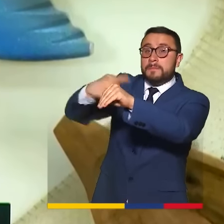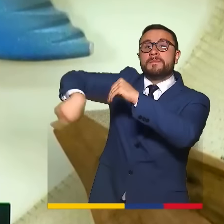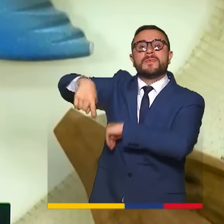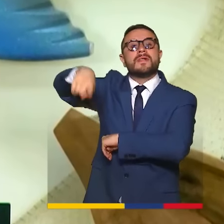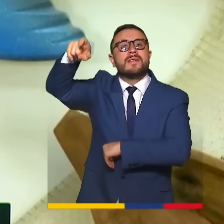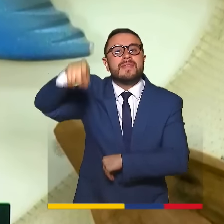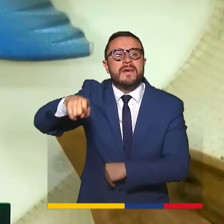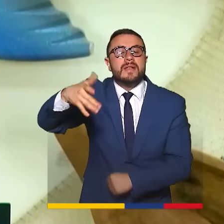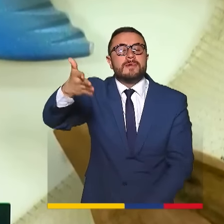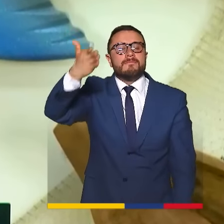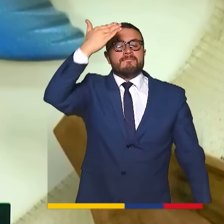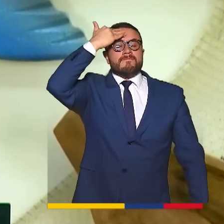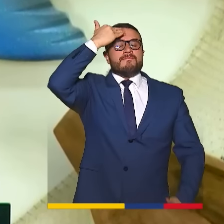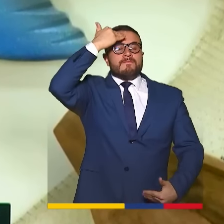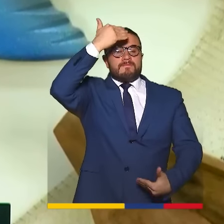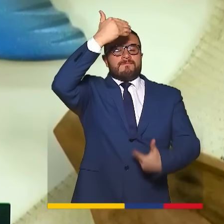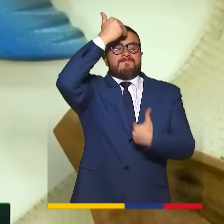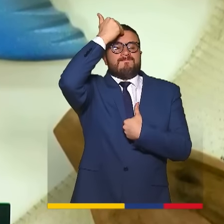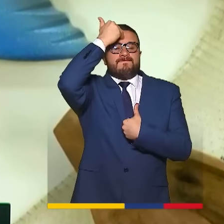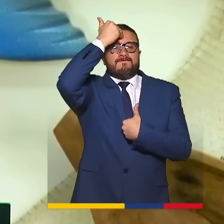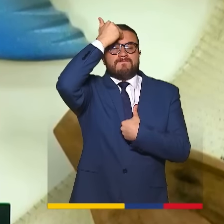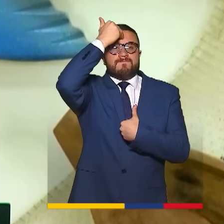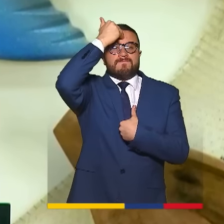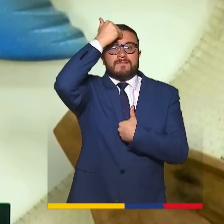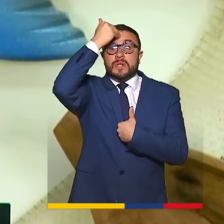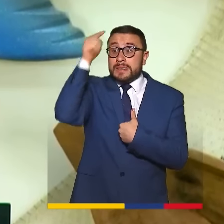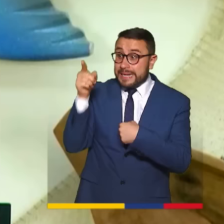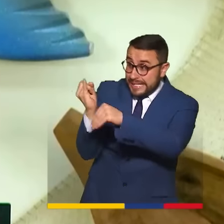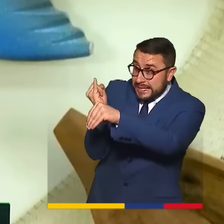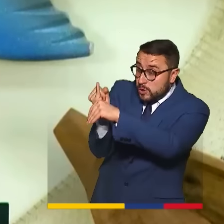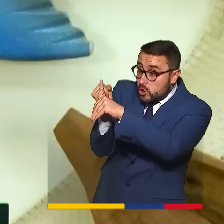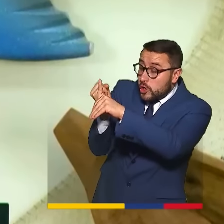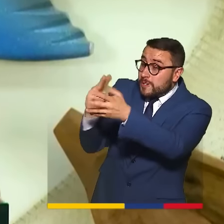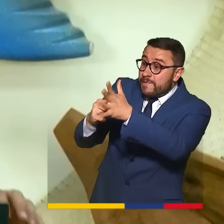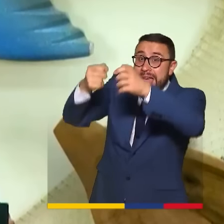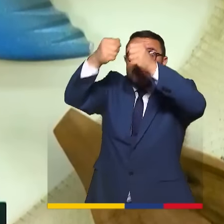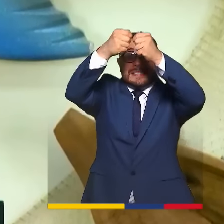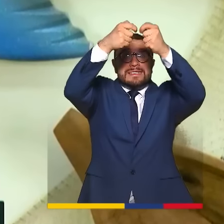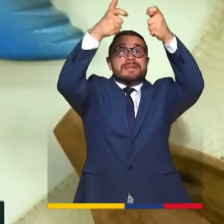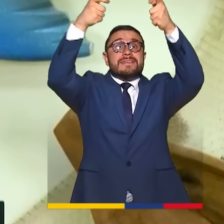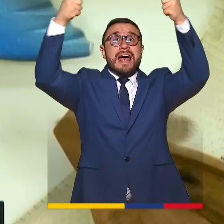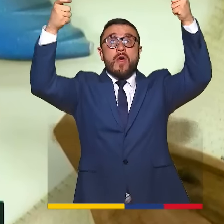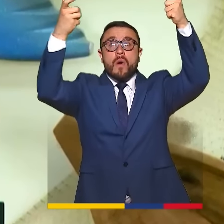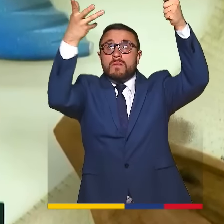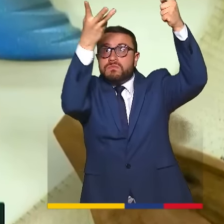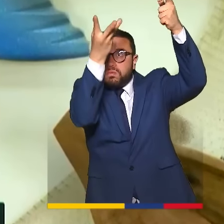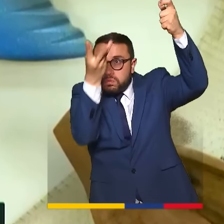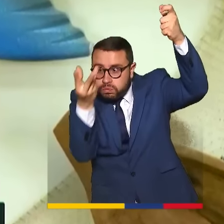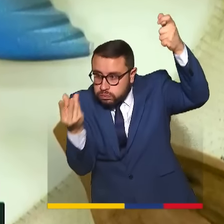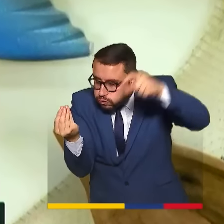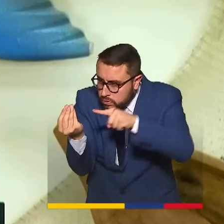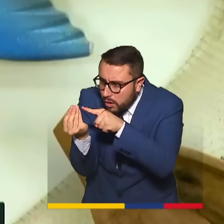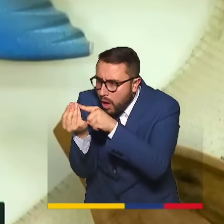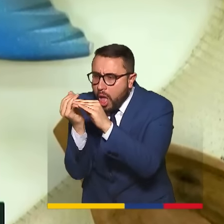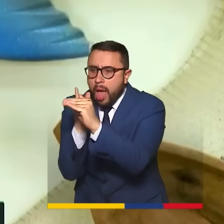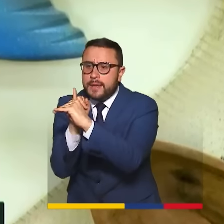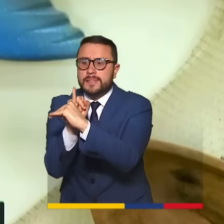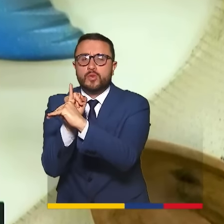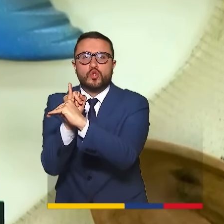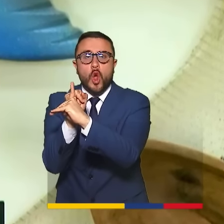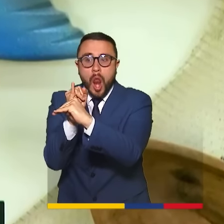cierta que ese es el espacio dentro del Estado del pueblo, que allí están